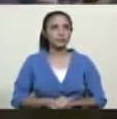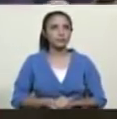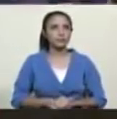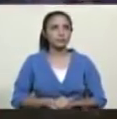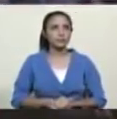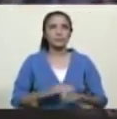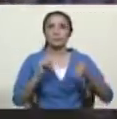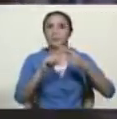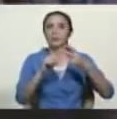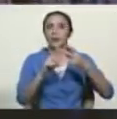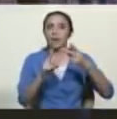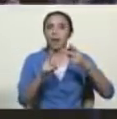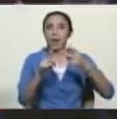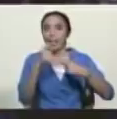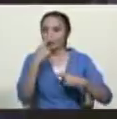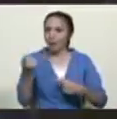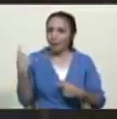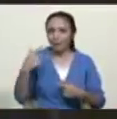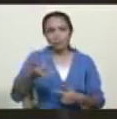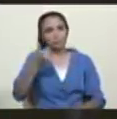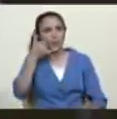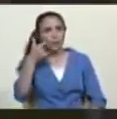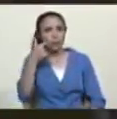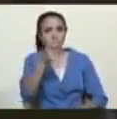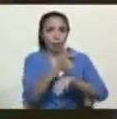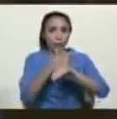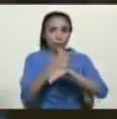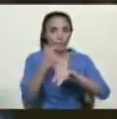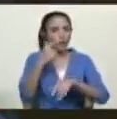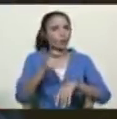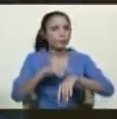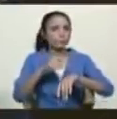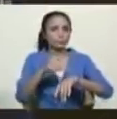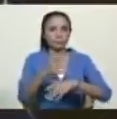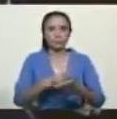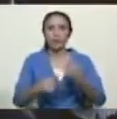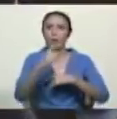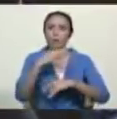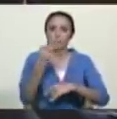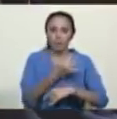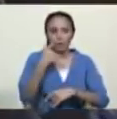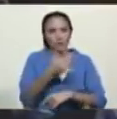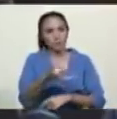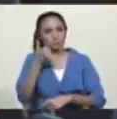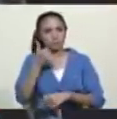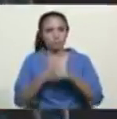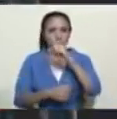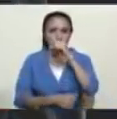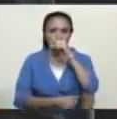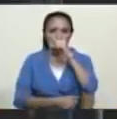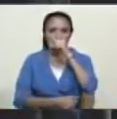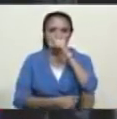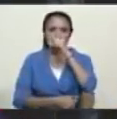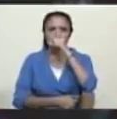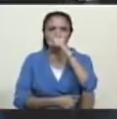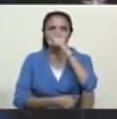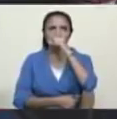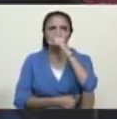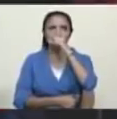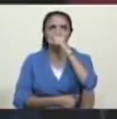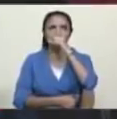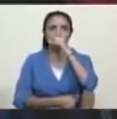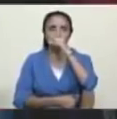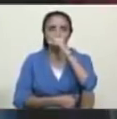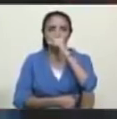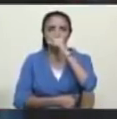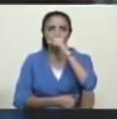A Rafael lo llamamos ayer. ¿A qué hora? Como a las 1 de la tarde, ¿verdad? Como a la 1. Y le